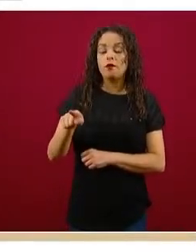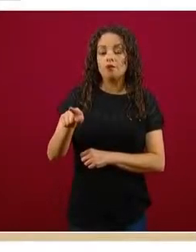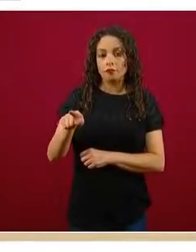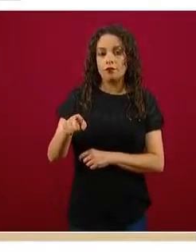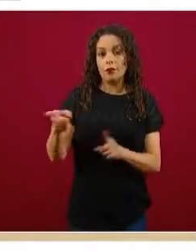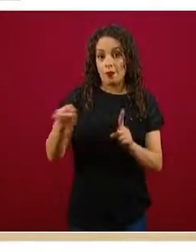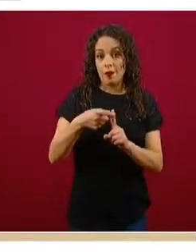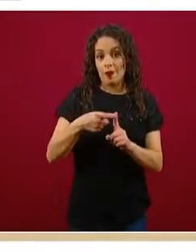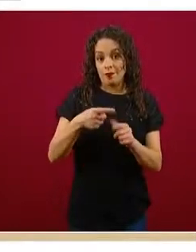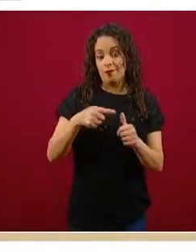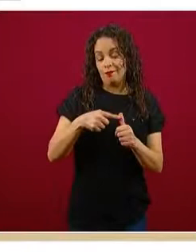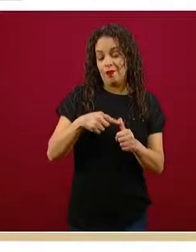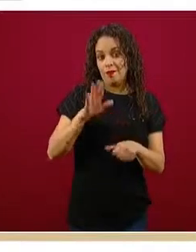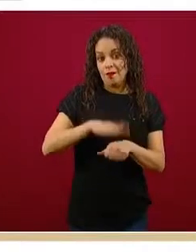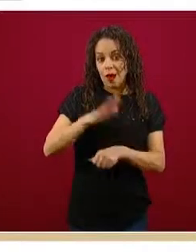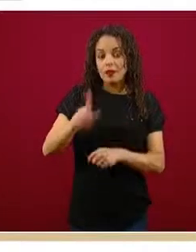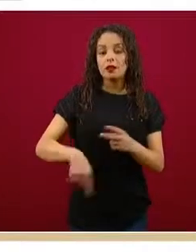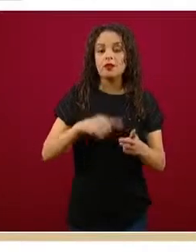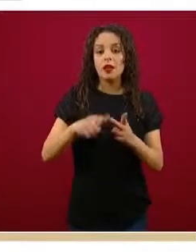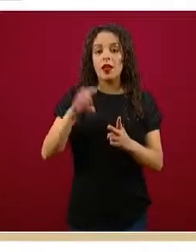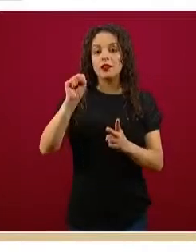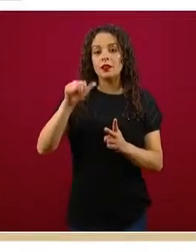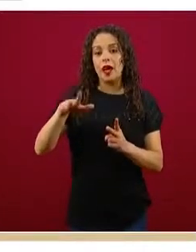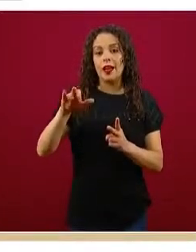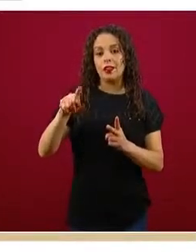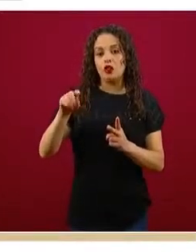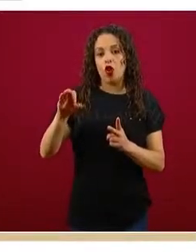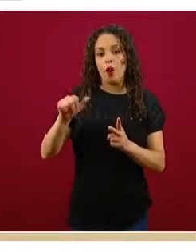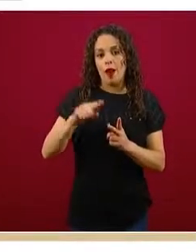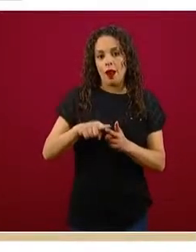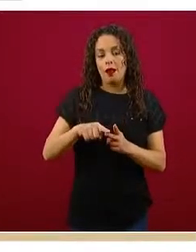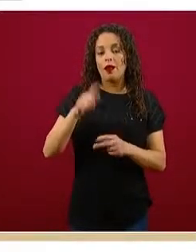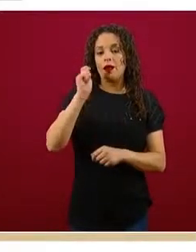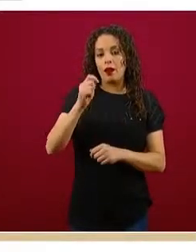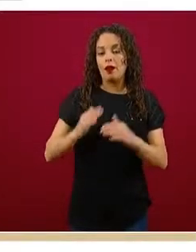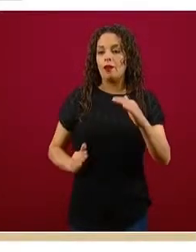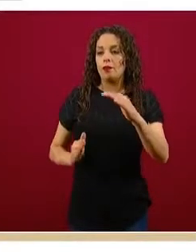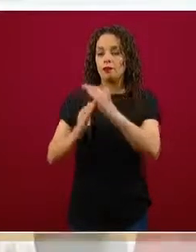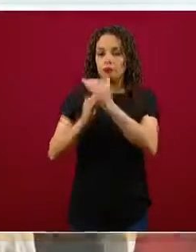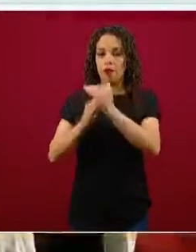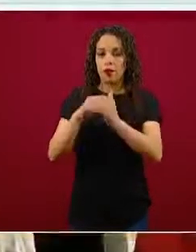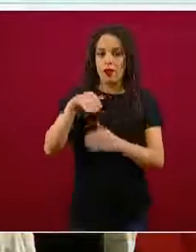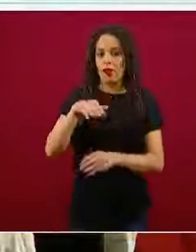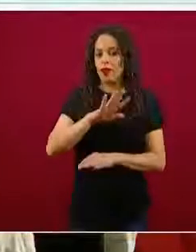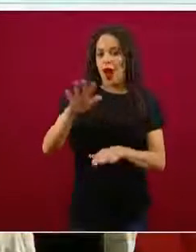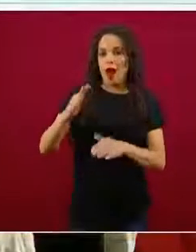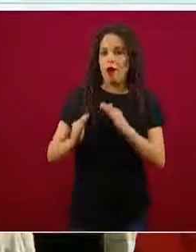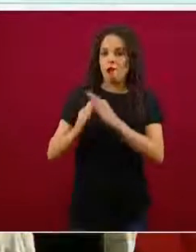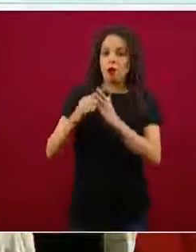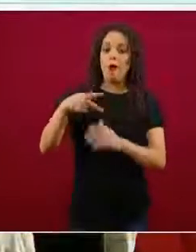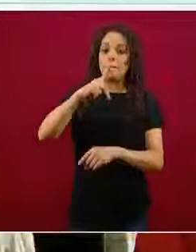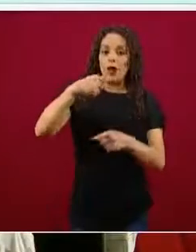Cristóbal, todavía lejos del punto máximo, en fase de ascenso. La siguiente.